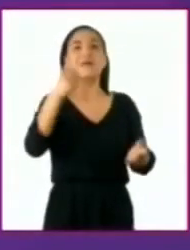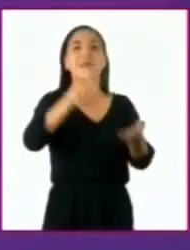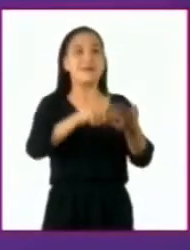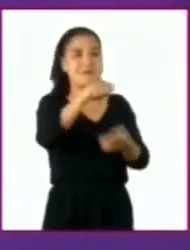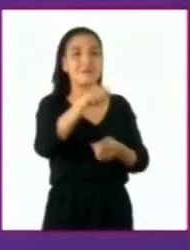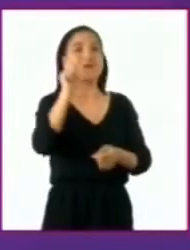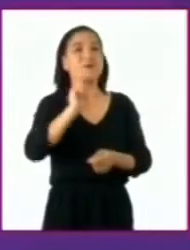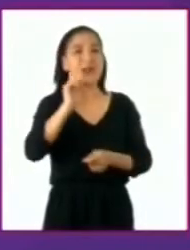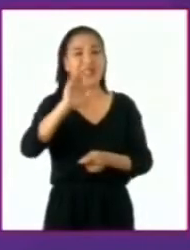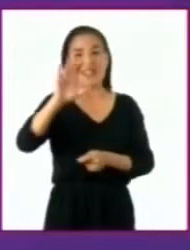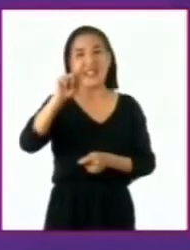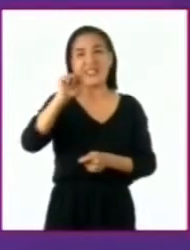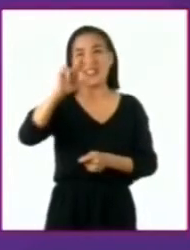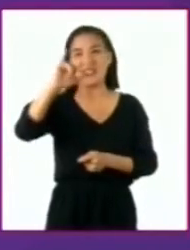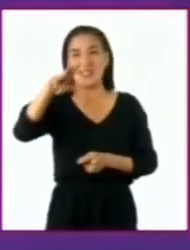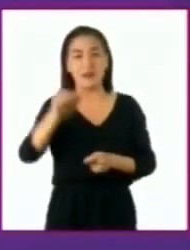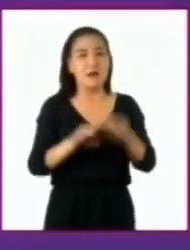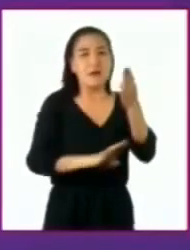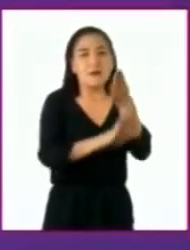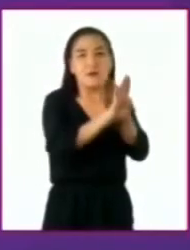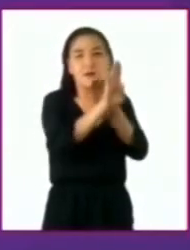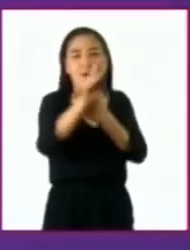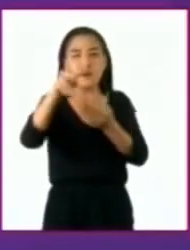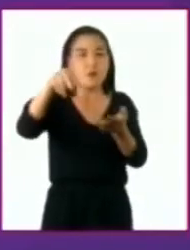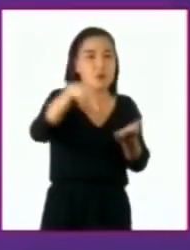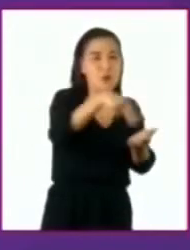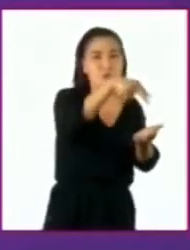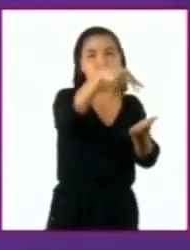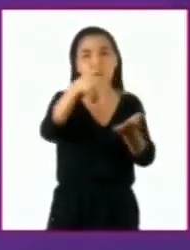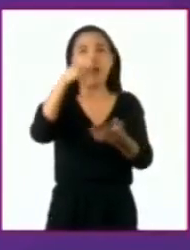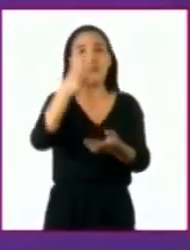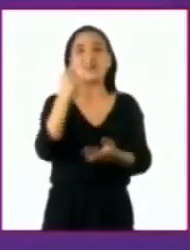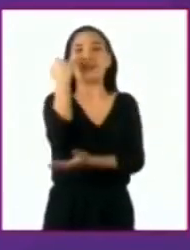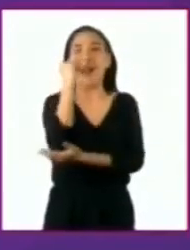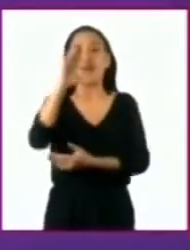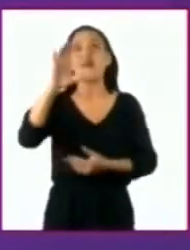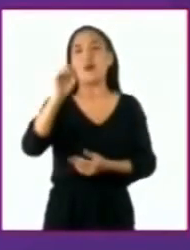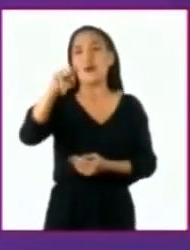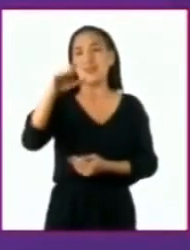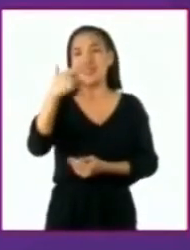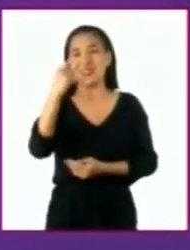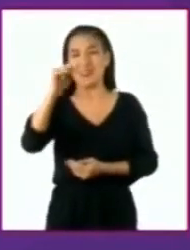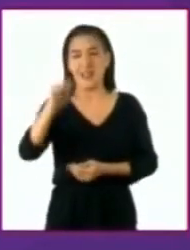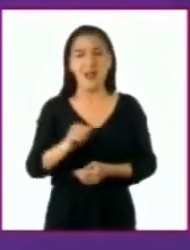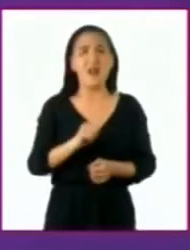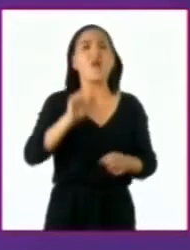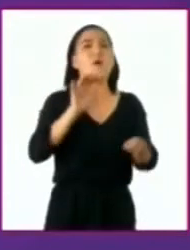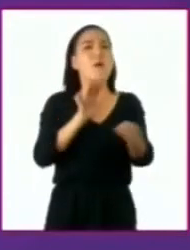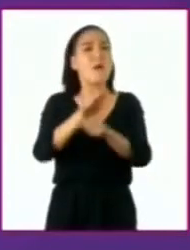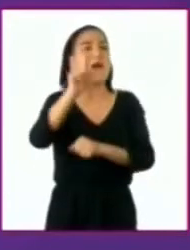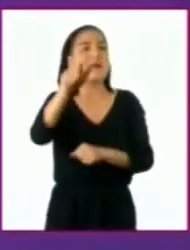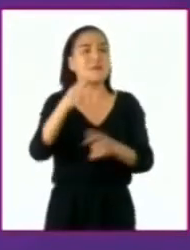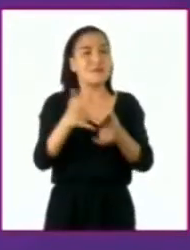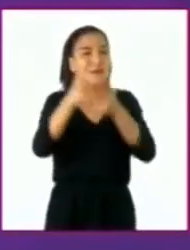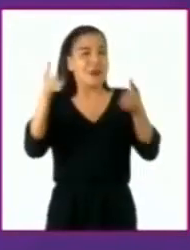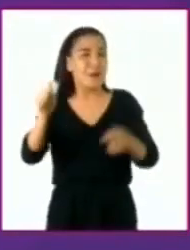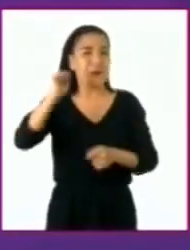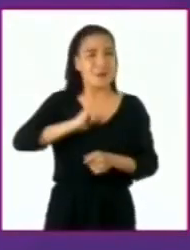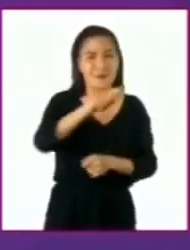doña Catalina deambulando por el jardín de la Conchita. ¿Qué otras leyendas conoces?